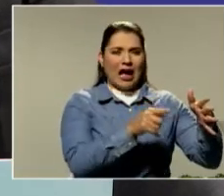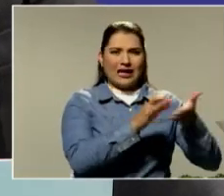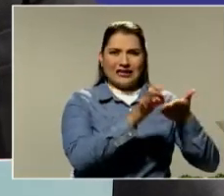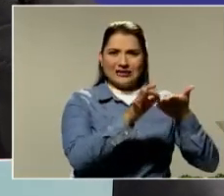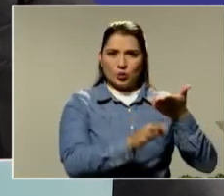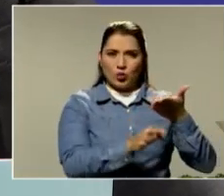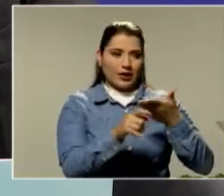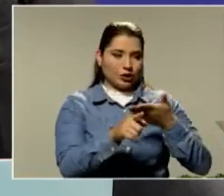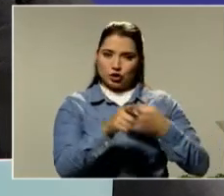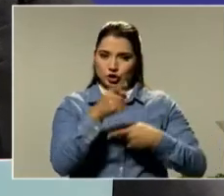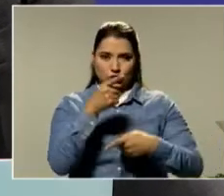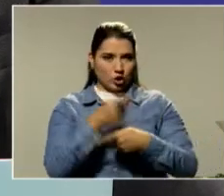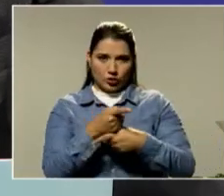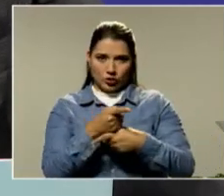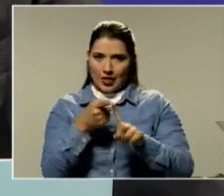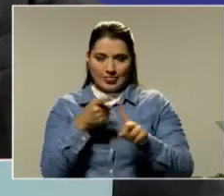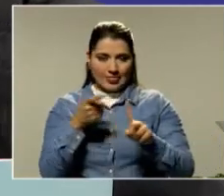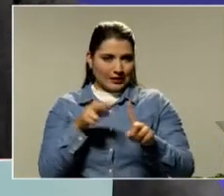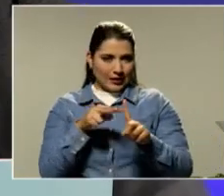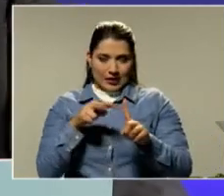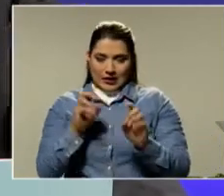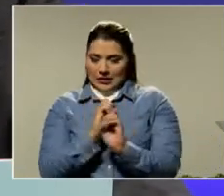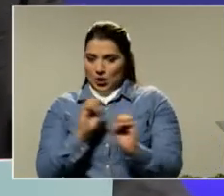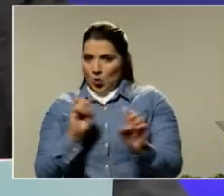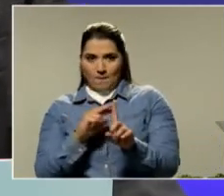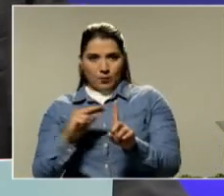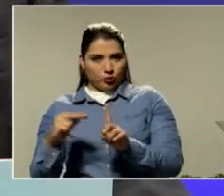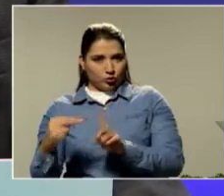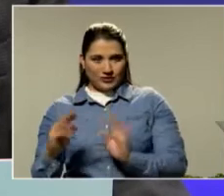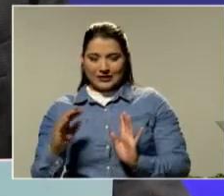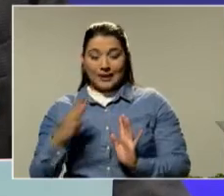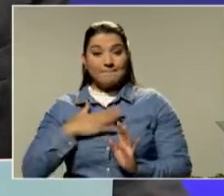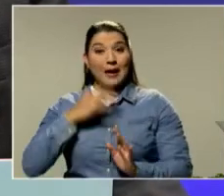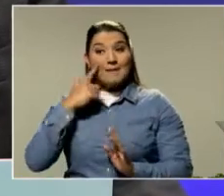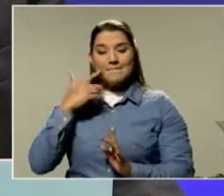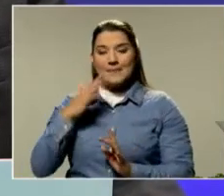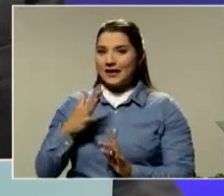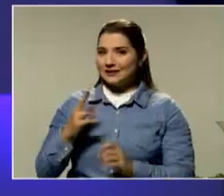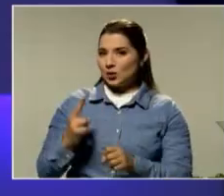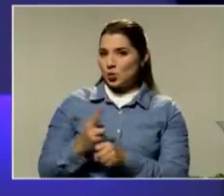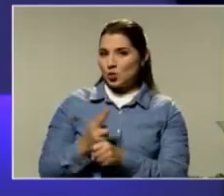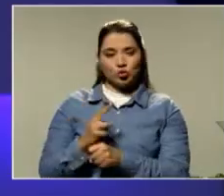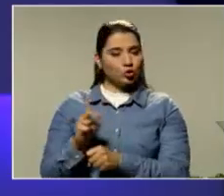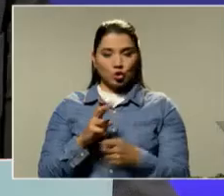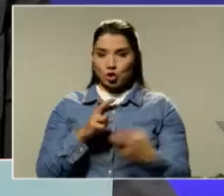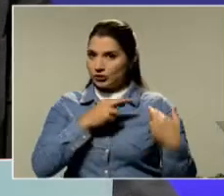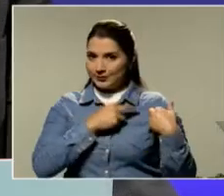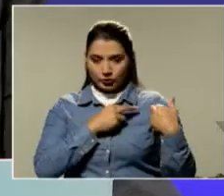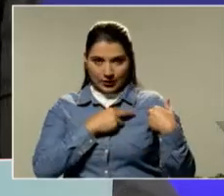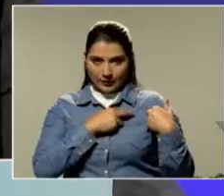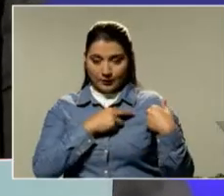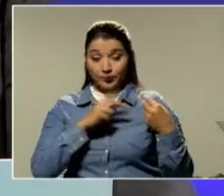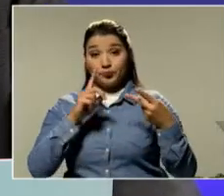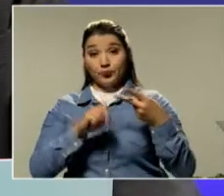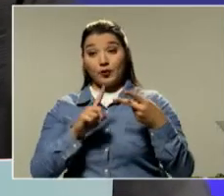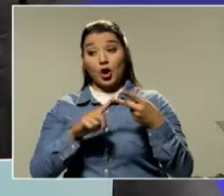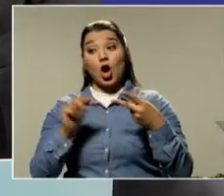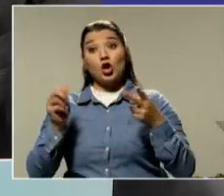concepto. Eso es, me parece un uso poco adecuado, poco responsable. Hay otros temas que tienen